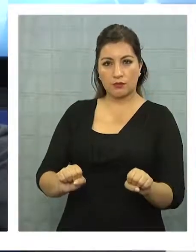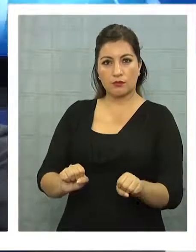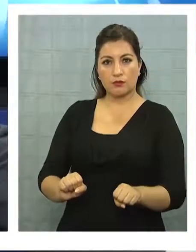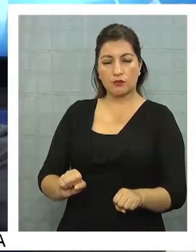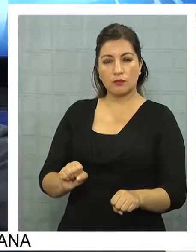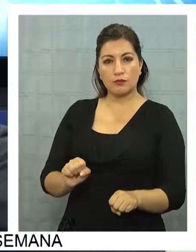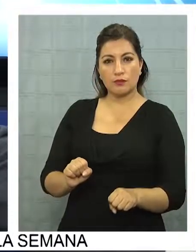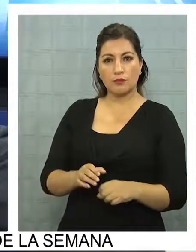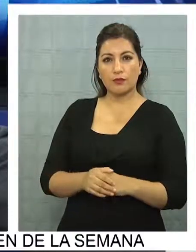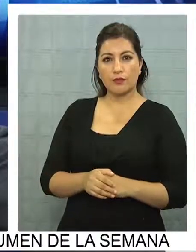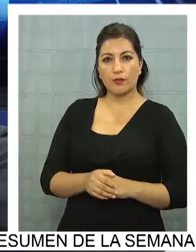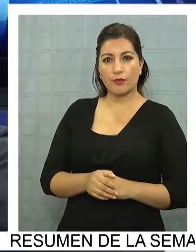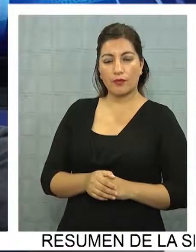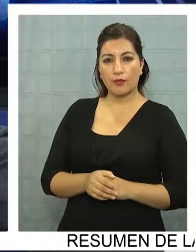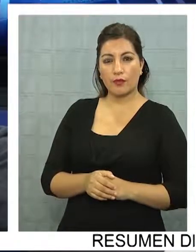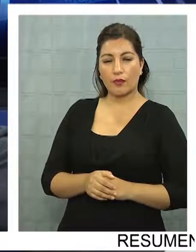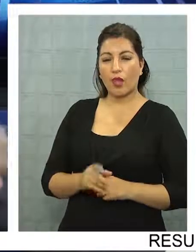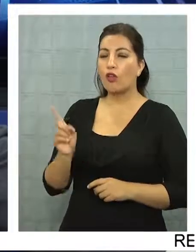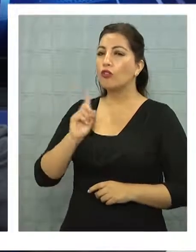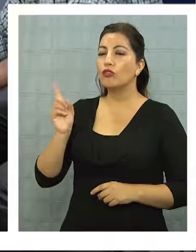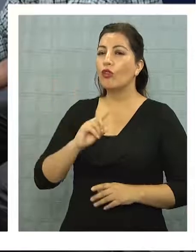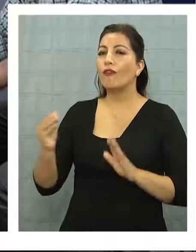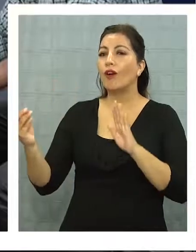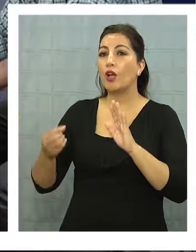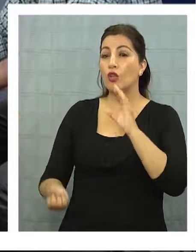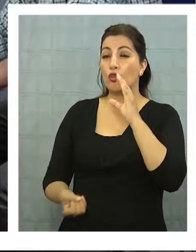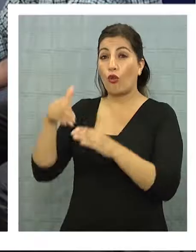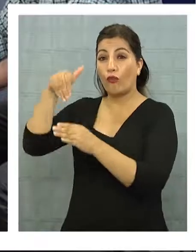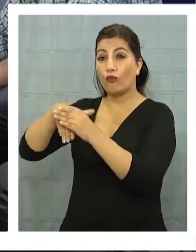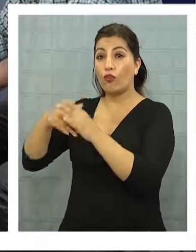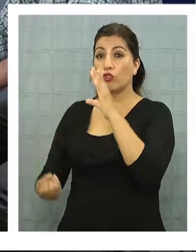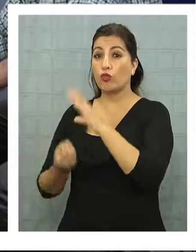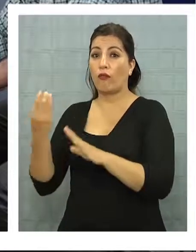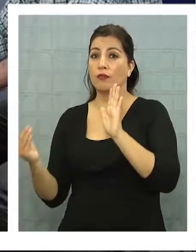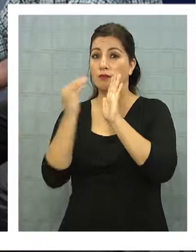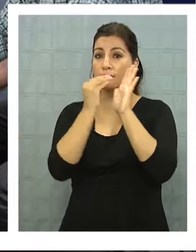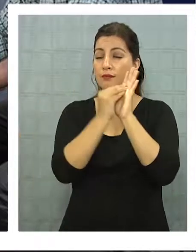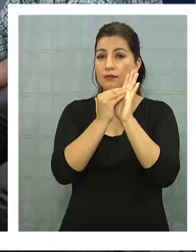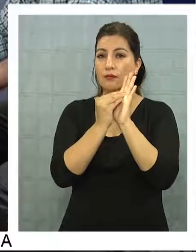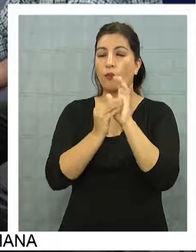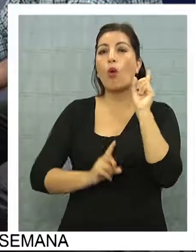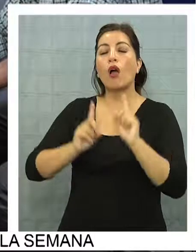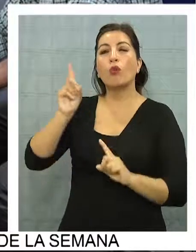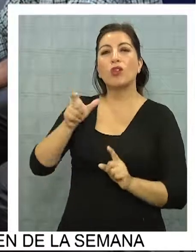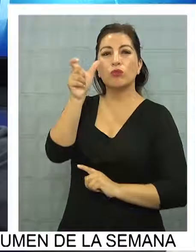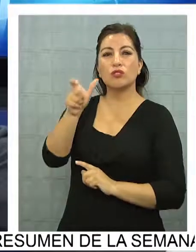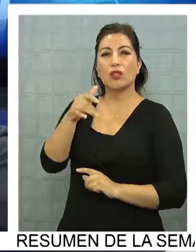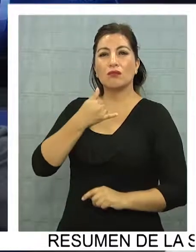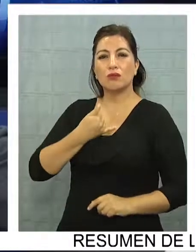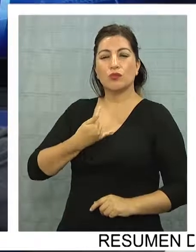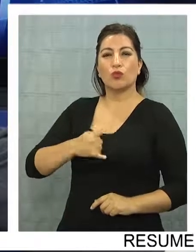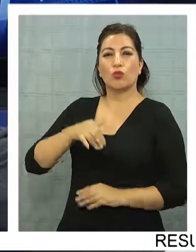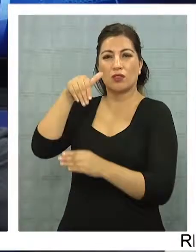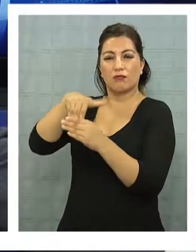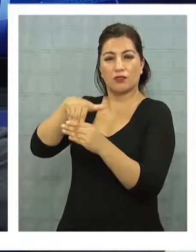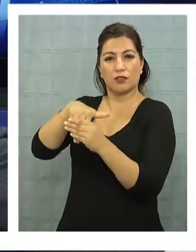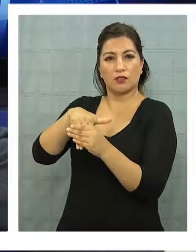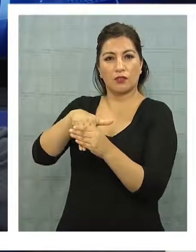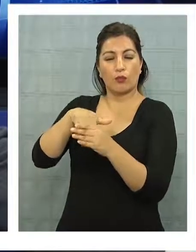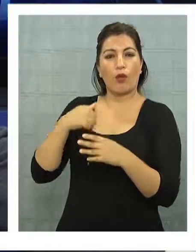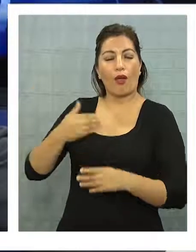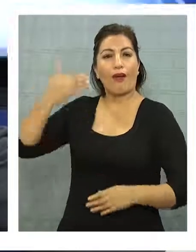se han agregado los votos nuevos que nosotros esperamos, pero los que han dejado de votar, los que cuando